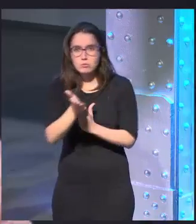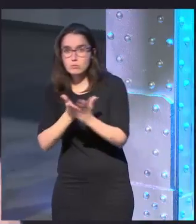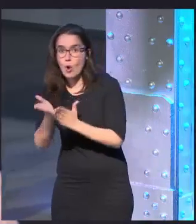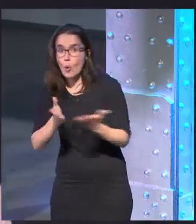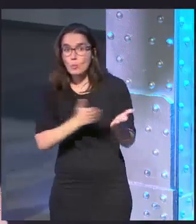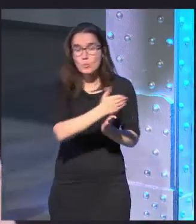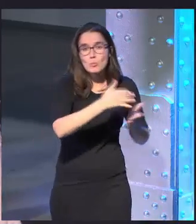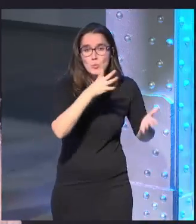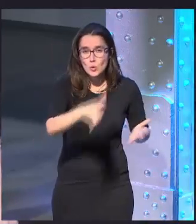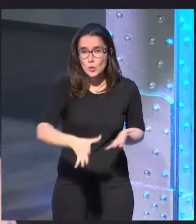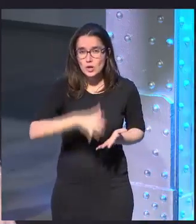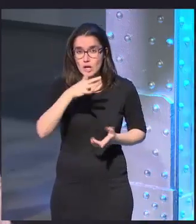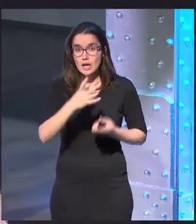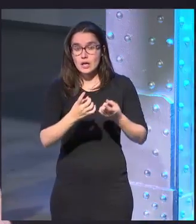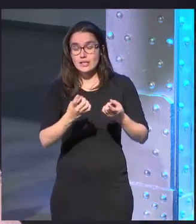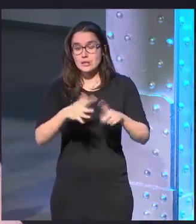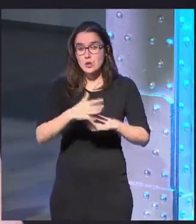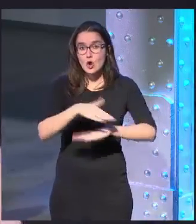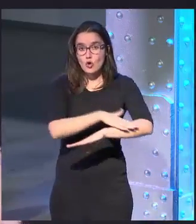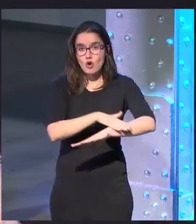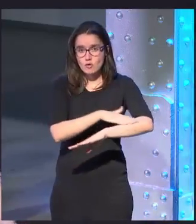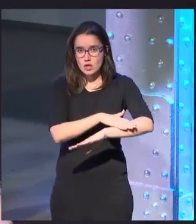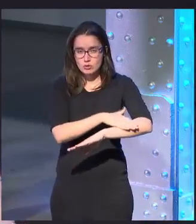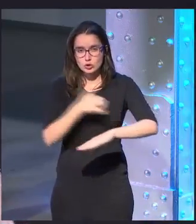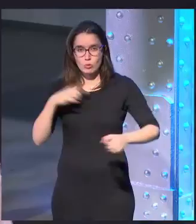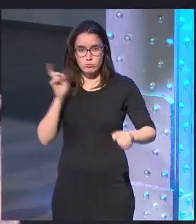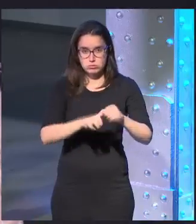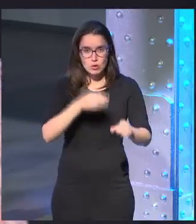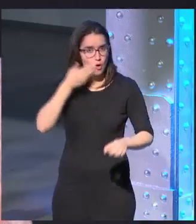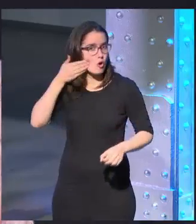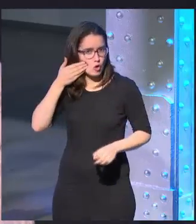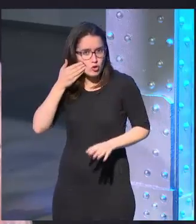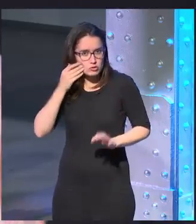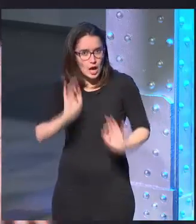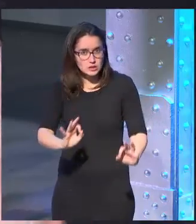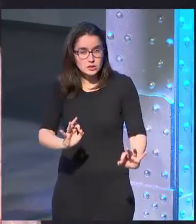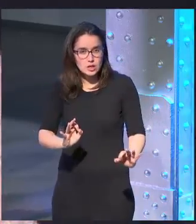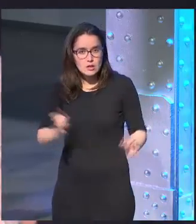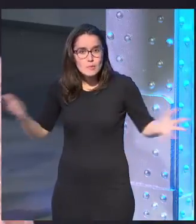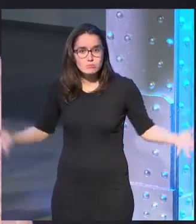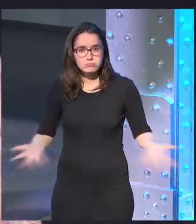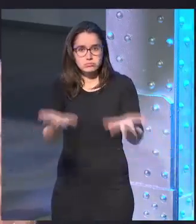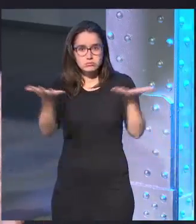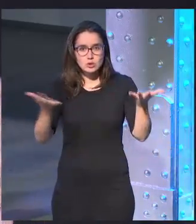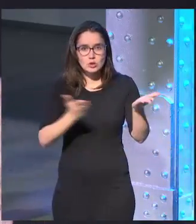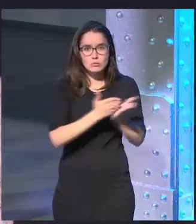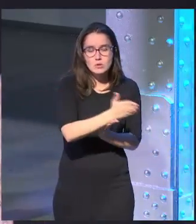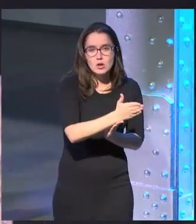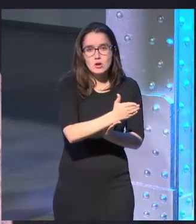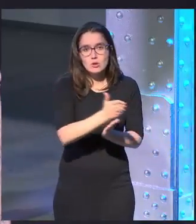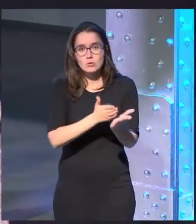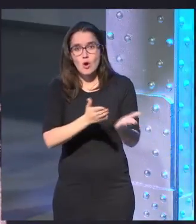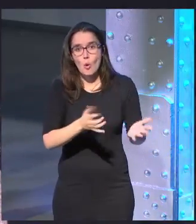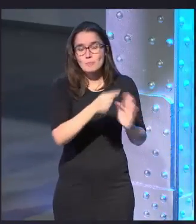este caso, el gobierno del que tengo el honor de formar parte toma la decisión de impulsar o de tomar